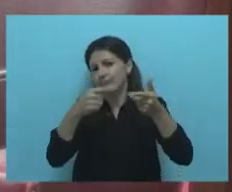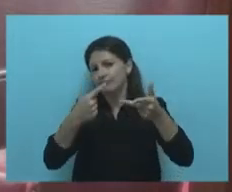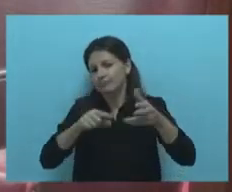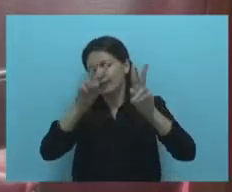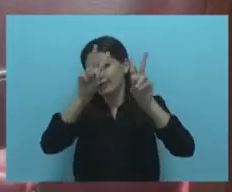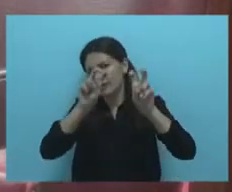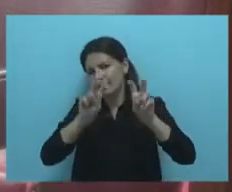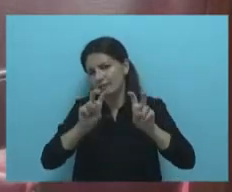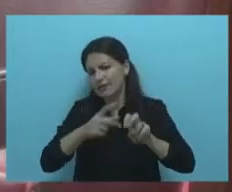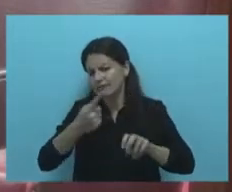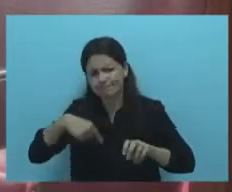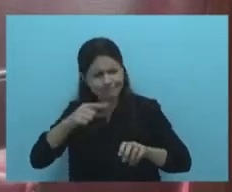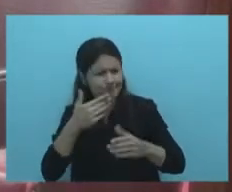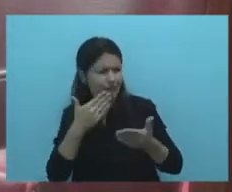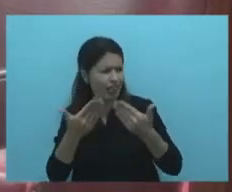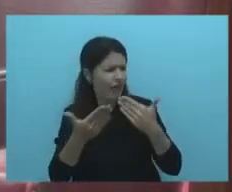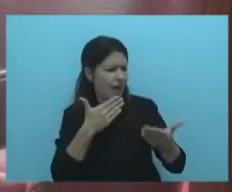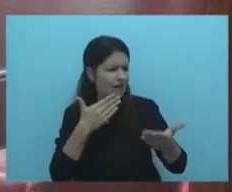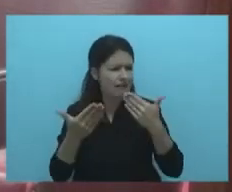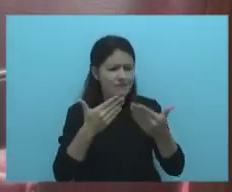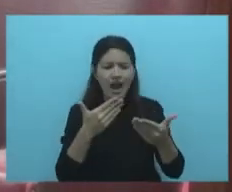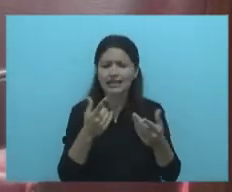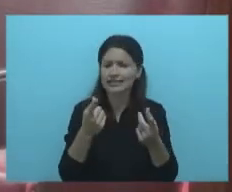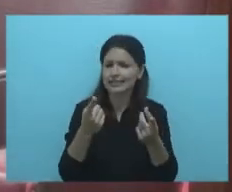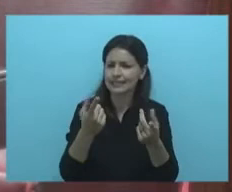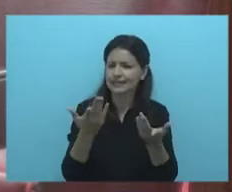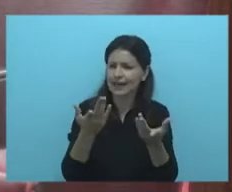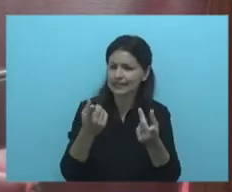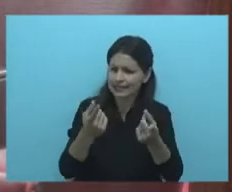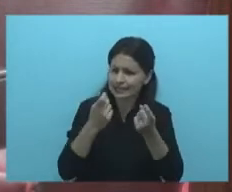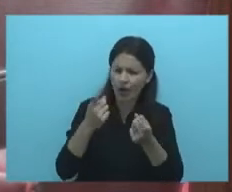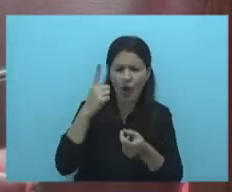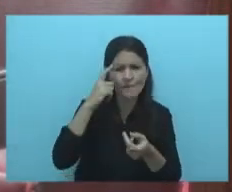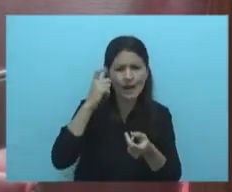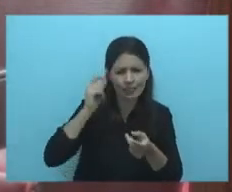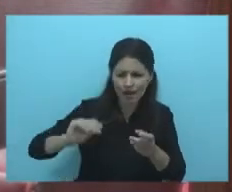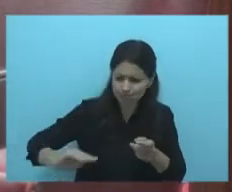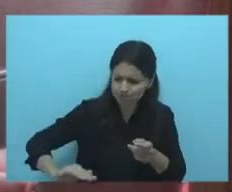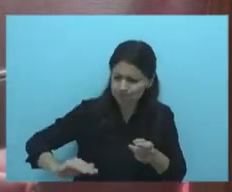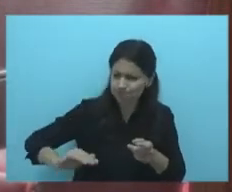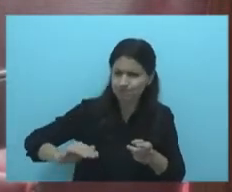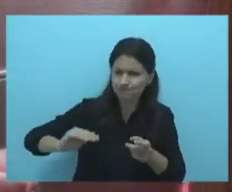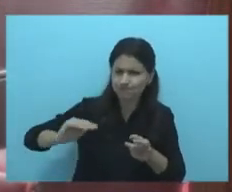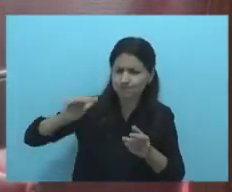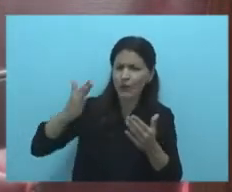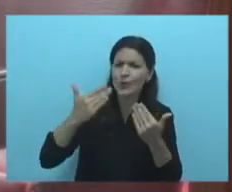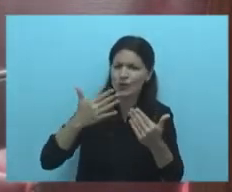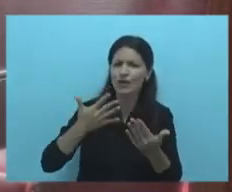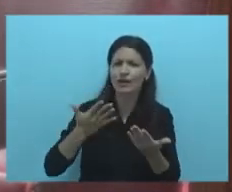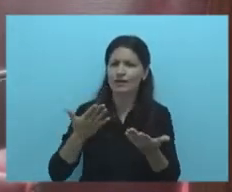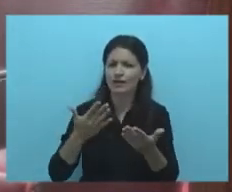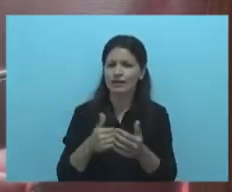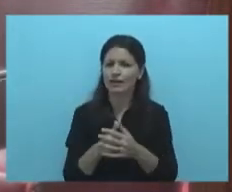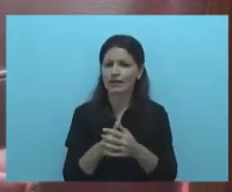si no dimensionamos desde nuestras edades más tempranas los impactos que los modos